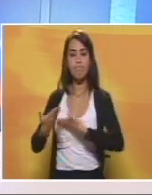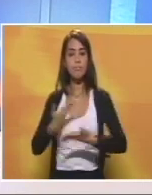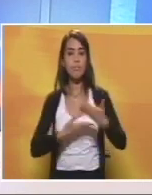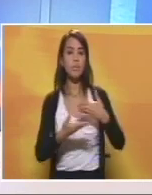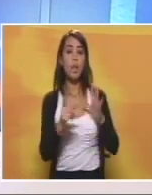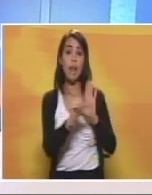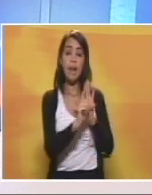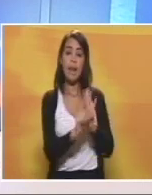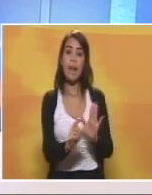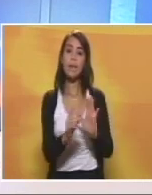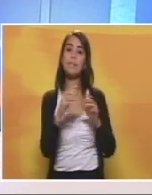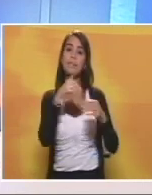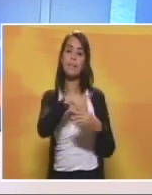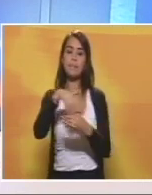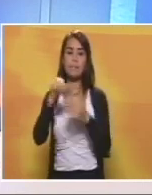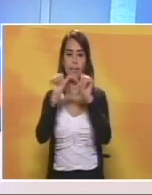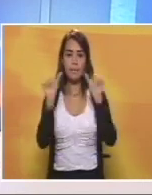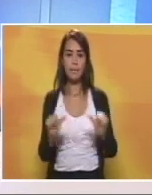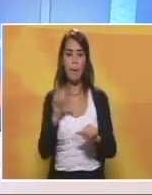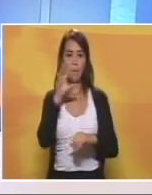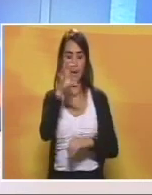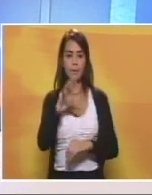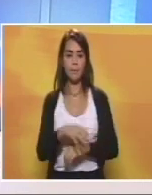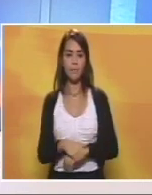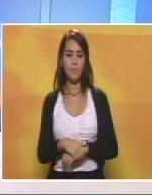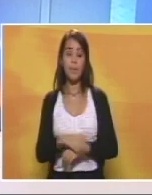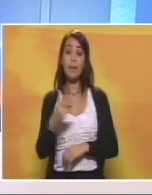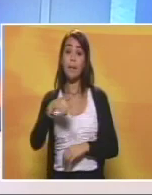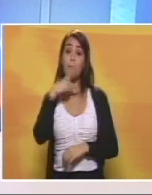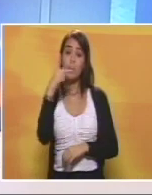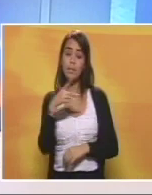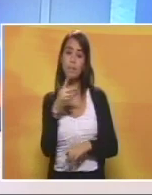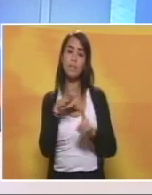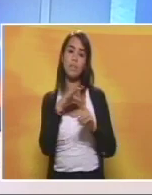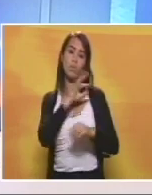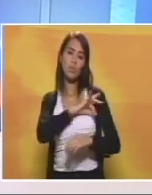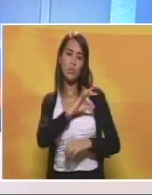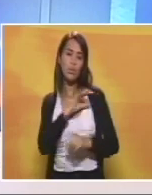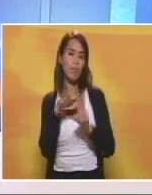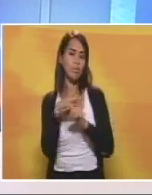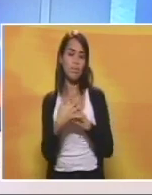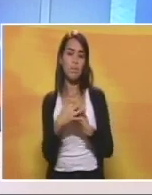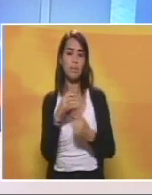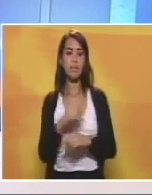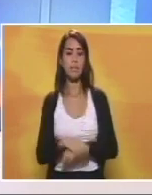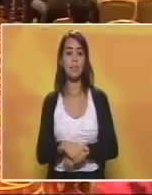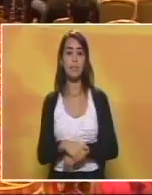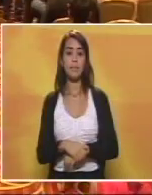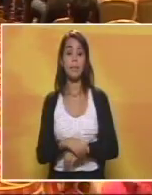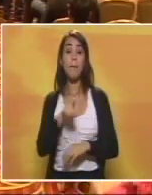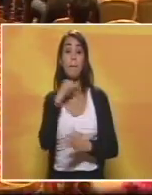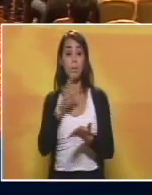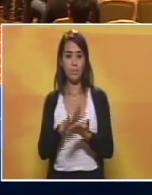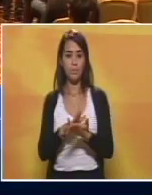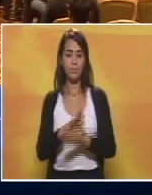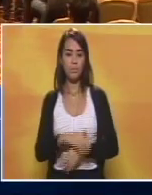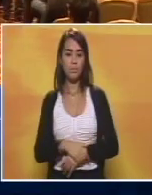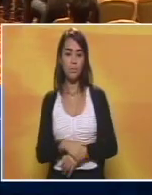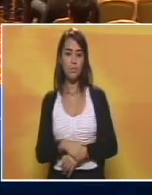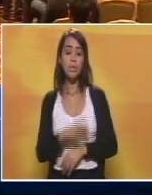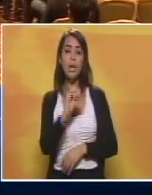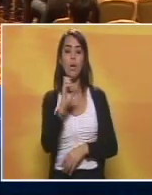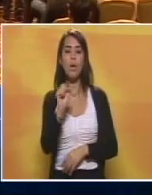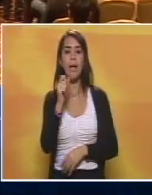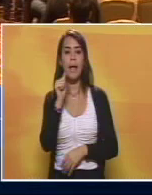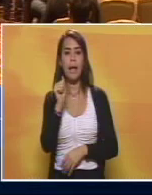las reformas al sistema electorales en el país en medio de una crisis sociopolítica que ha dejado al menos 76 muertos la delegación de la oea la segunda que